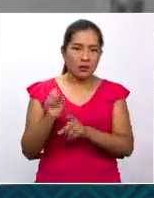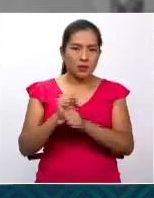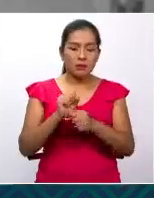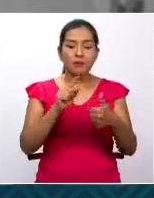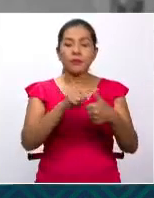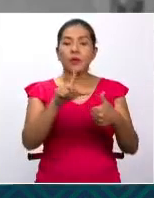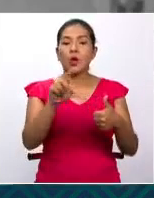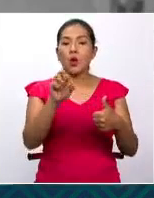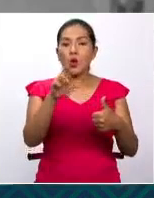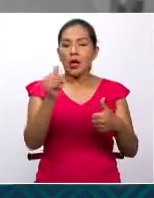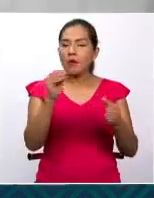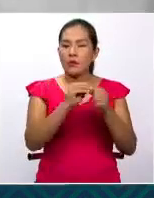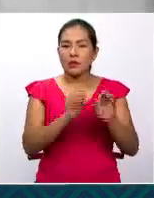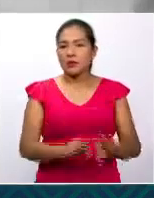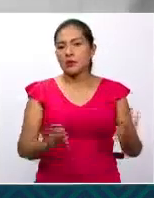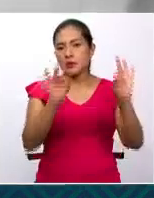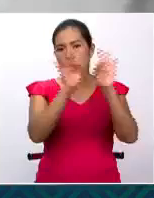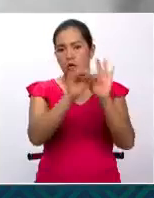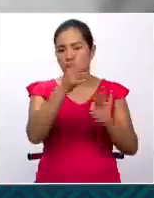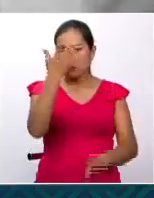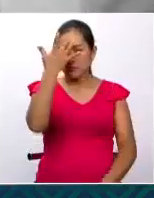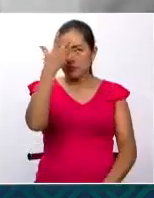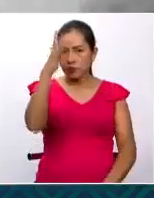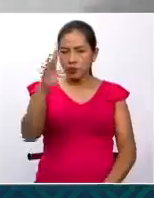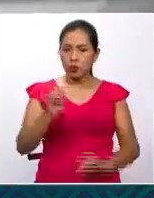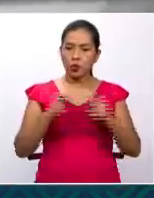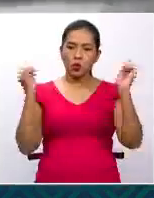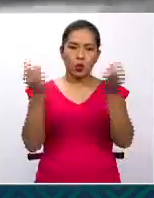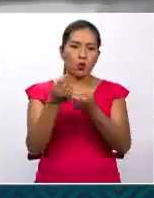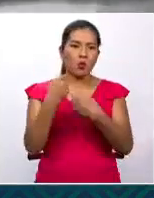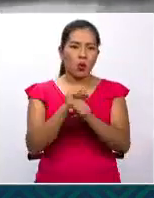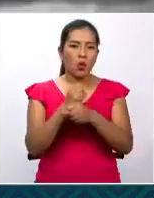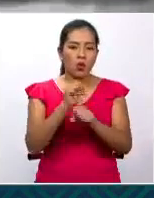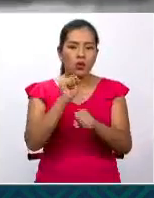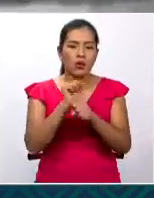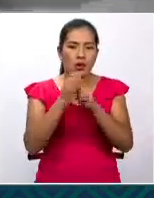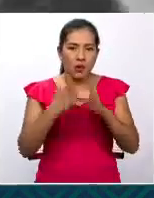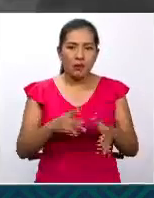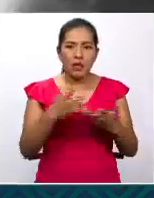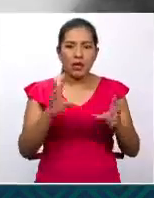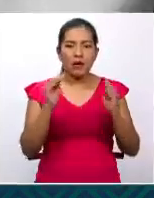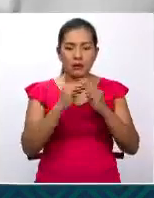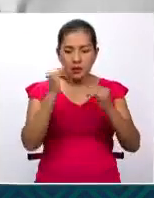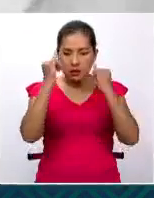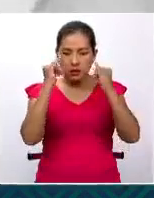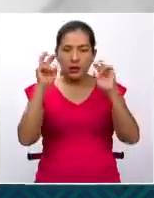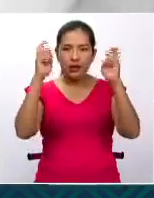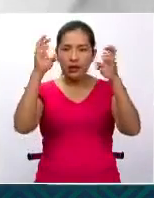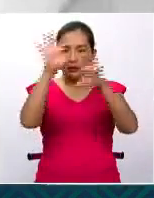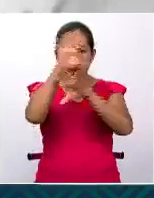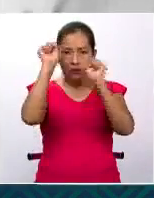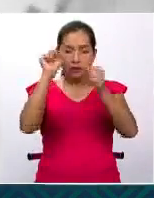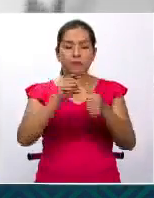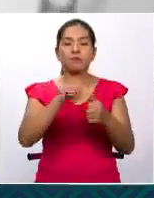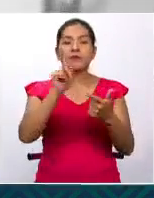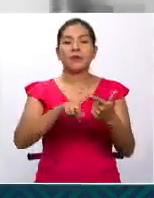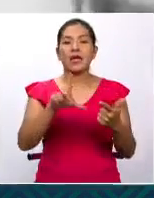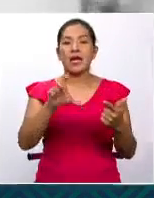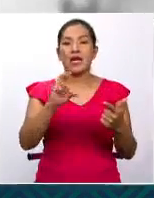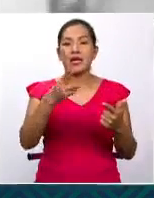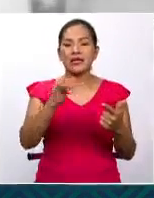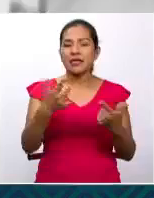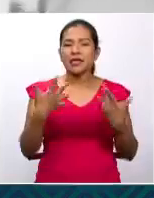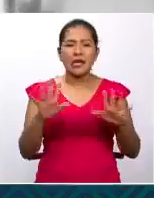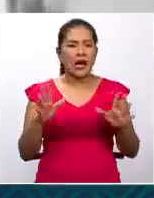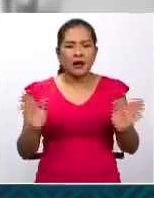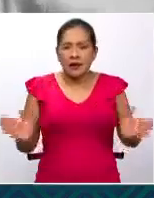fue el más relevante intelectual del movimiento obrero y autor de las tesis mineras. Por su lado, Lechín fue el líder carismático